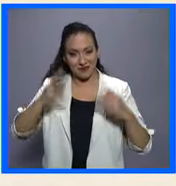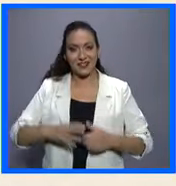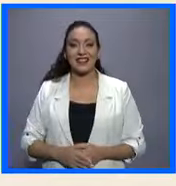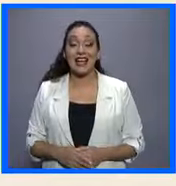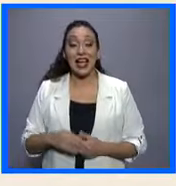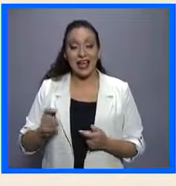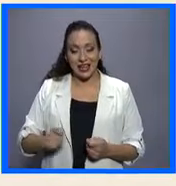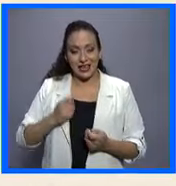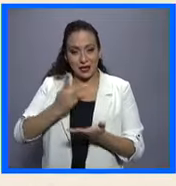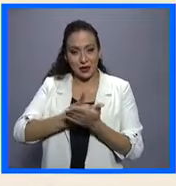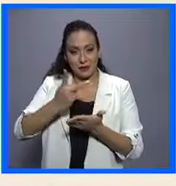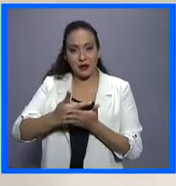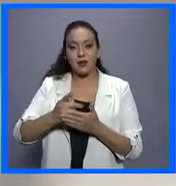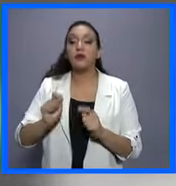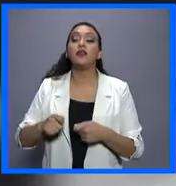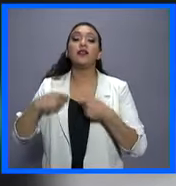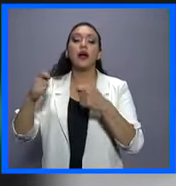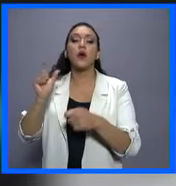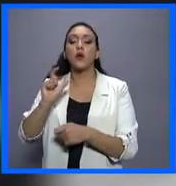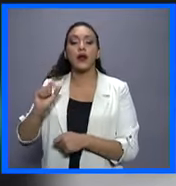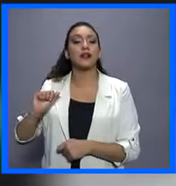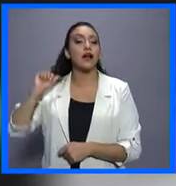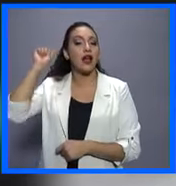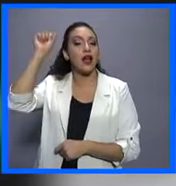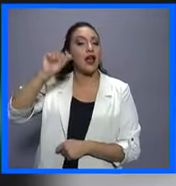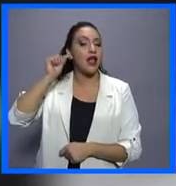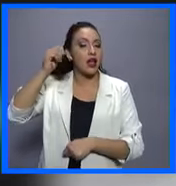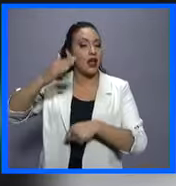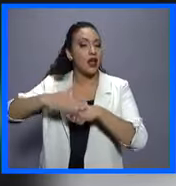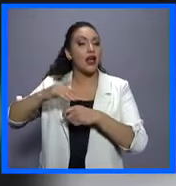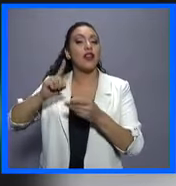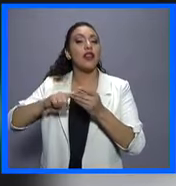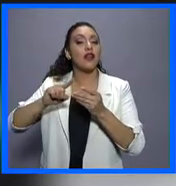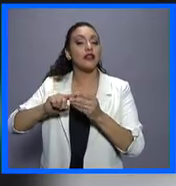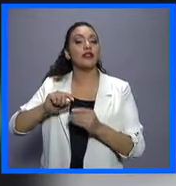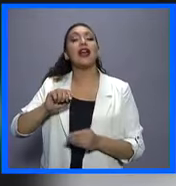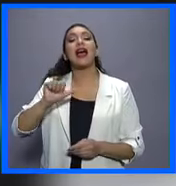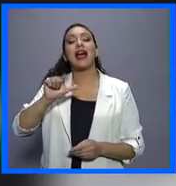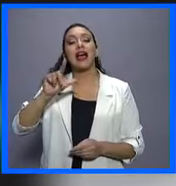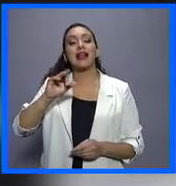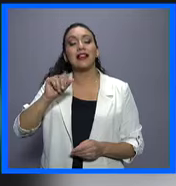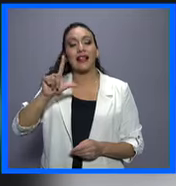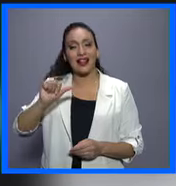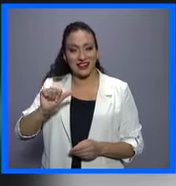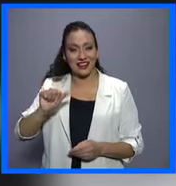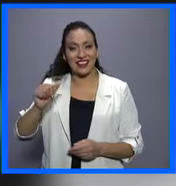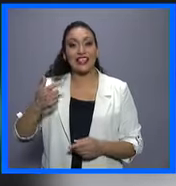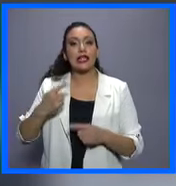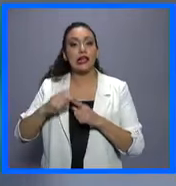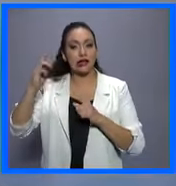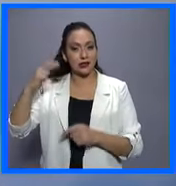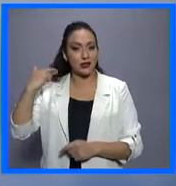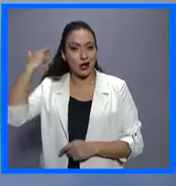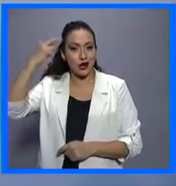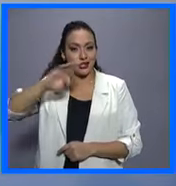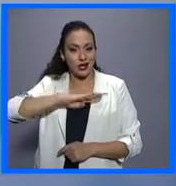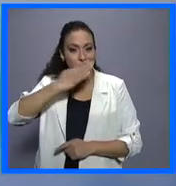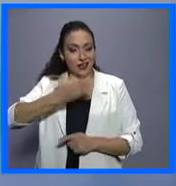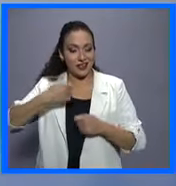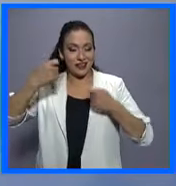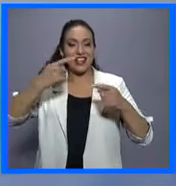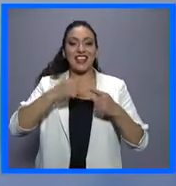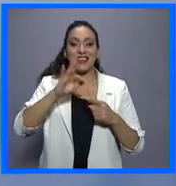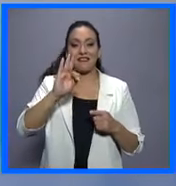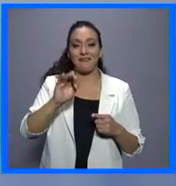que será entregado en abril próximo en la Universidad de Alcalá de Henares, de manos de los reyes de España, Felipe VI